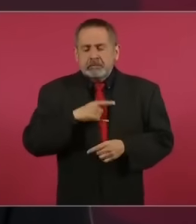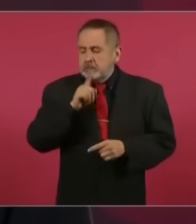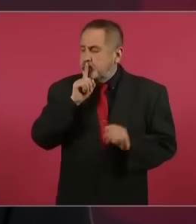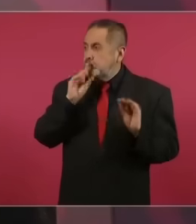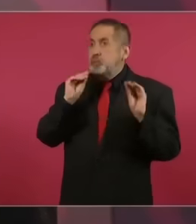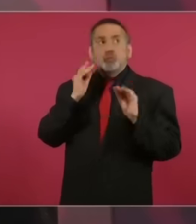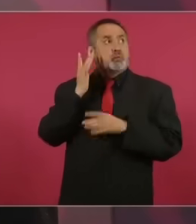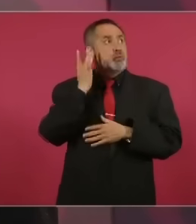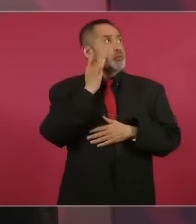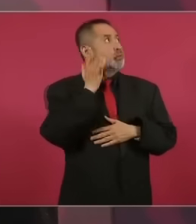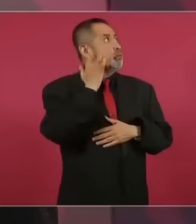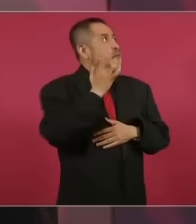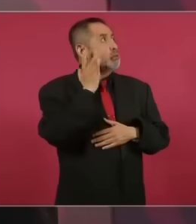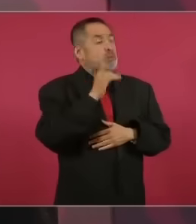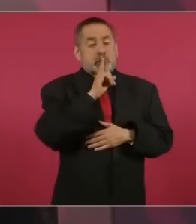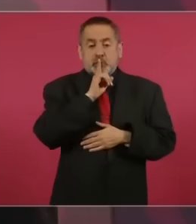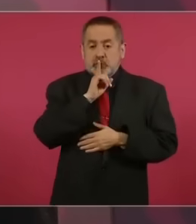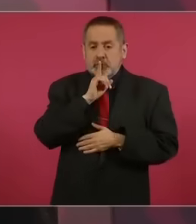callados.